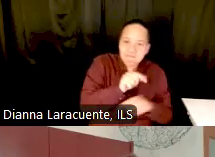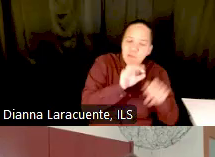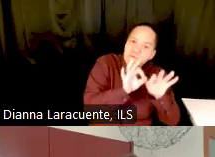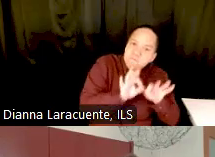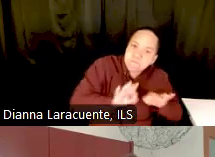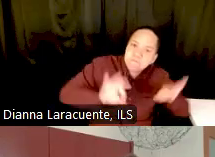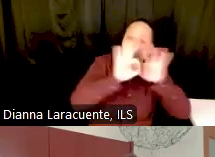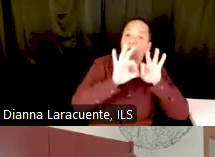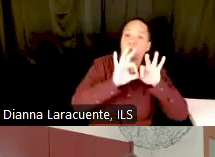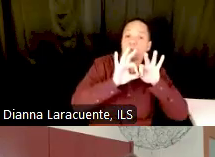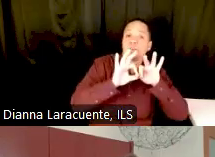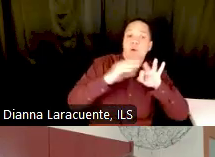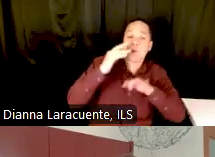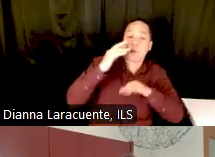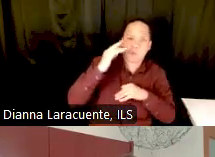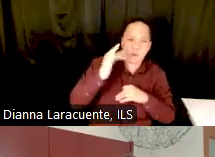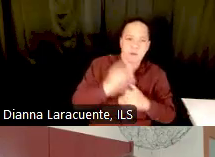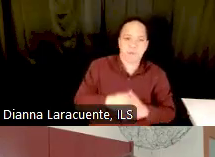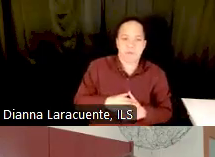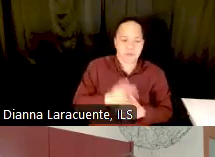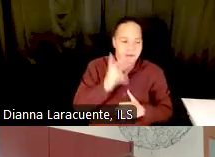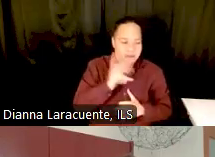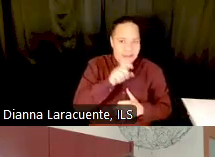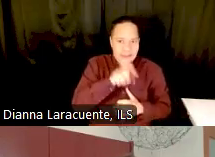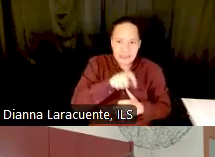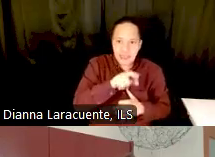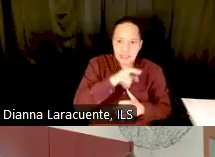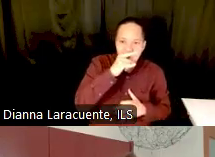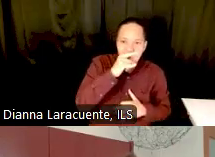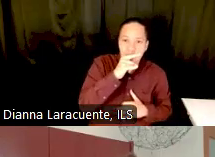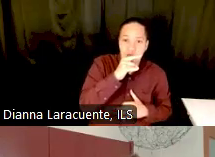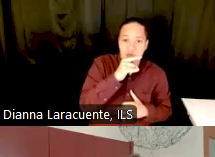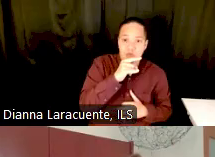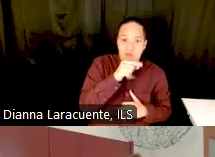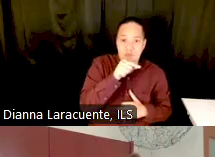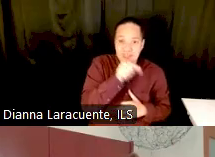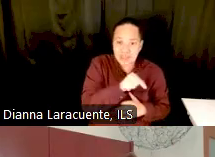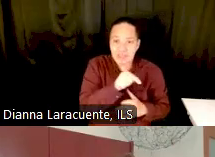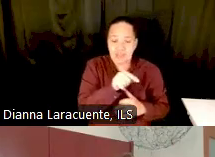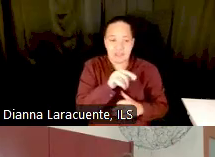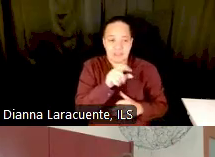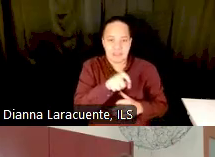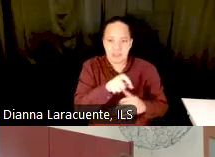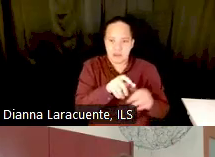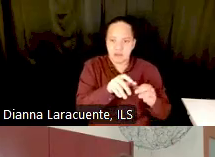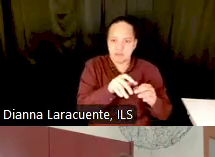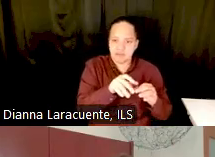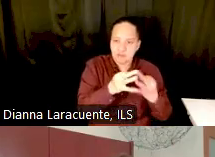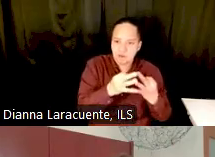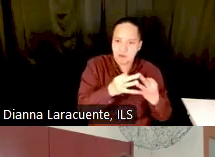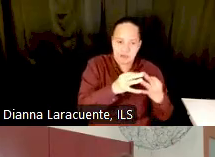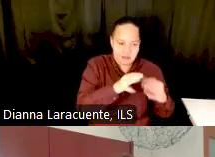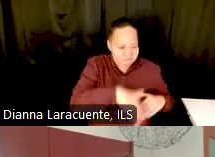y ver las necesidades del niño como las necesidades del niño y de esa familia que está criando a ese